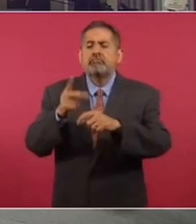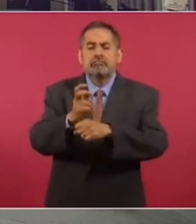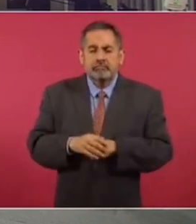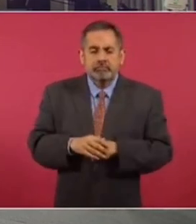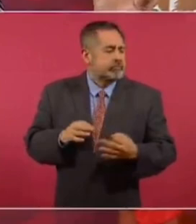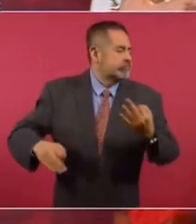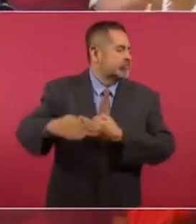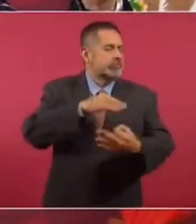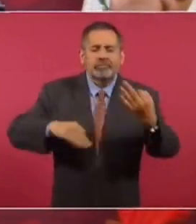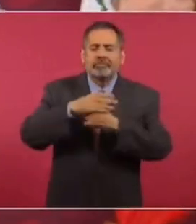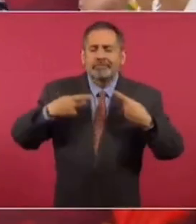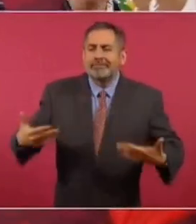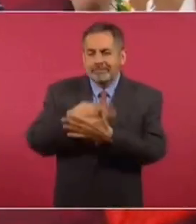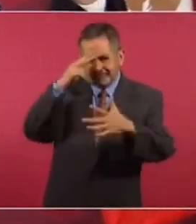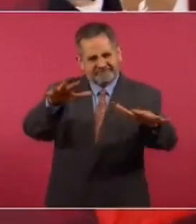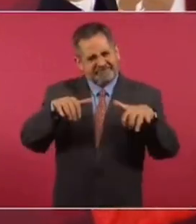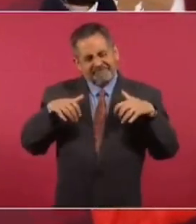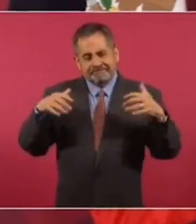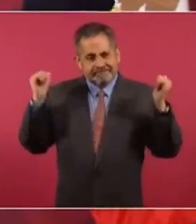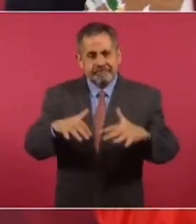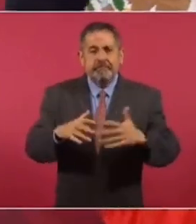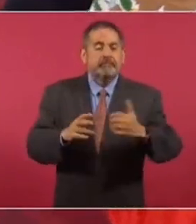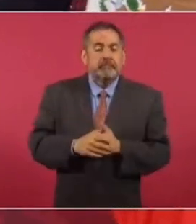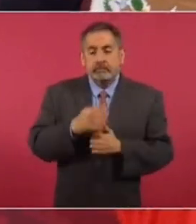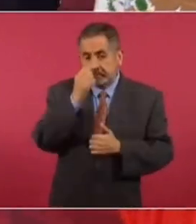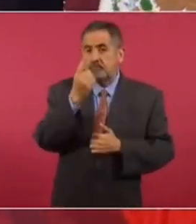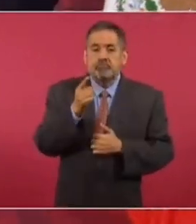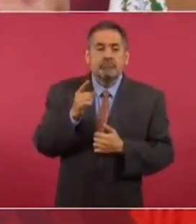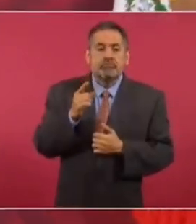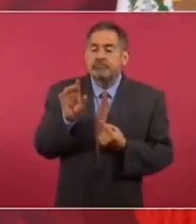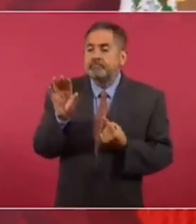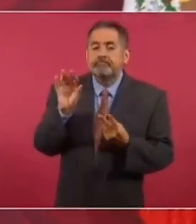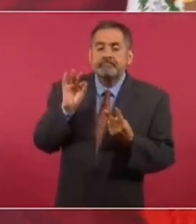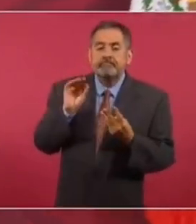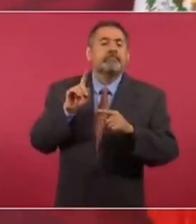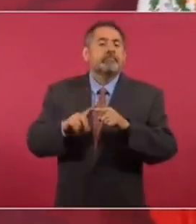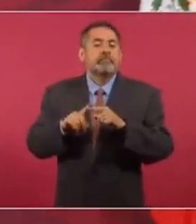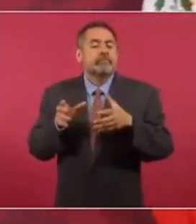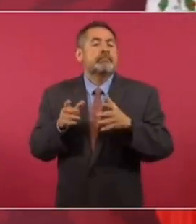pueblo está invitado, especial. Todo el pueblo. Solo nos reservamos el derecho de admisión